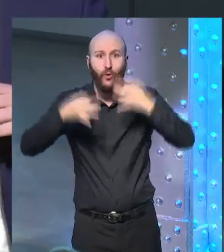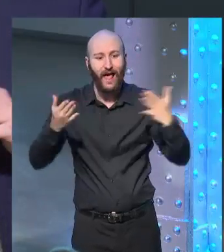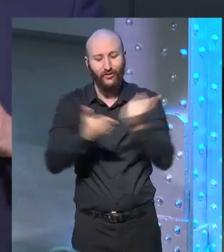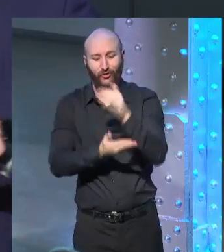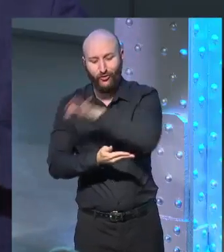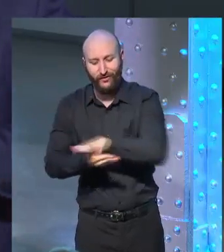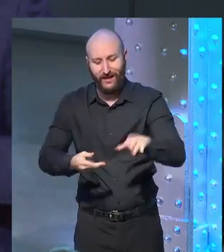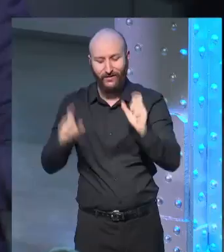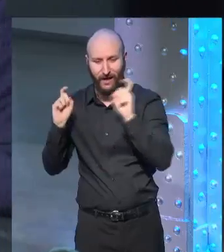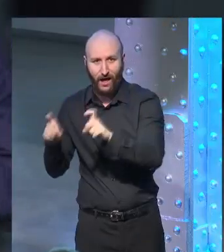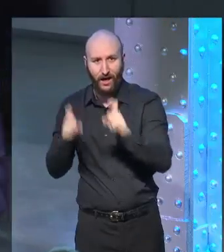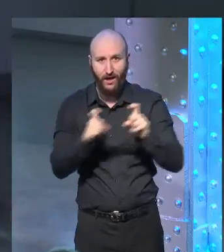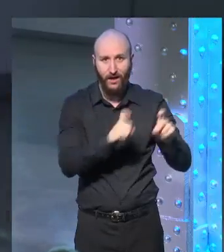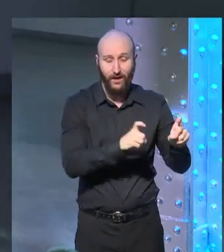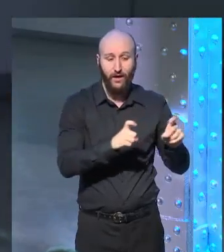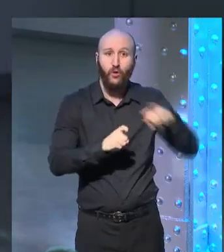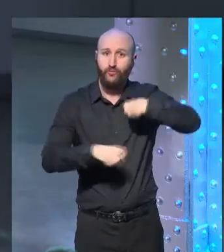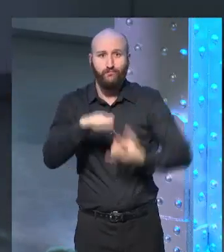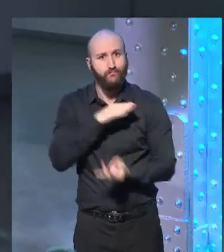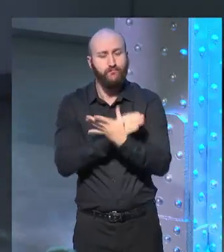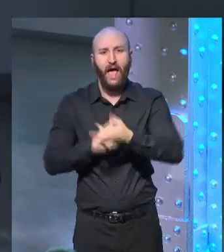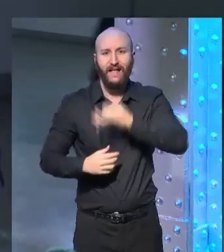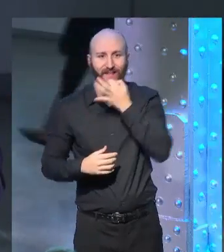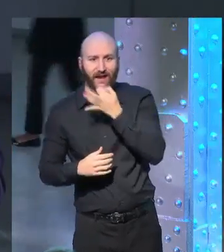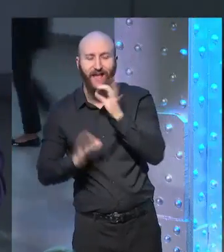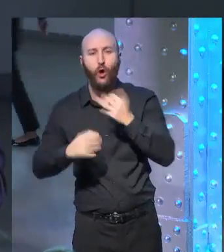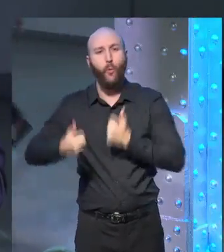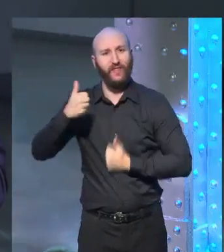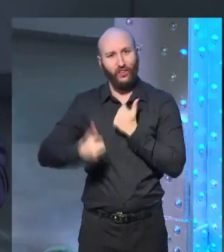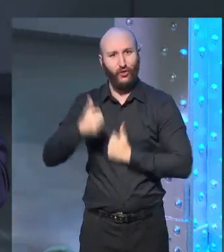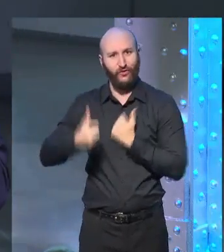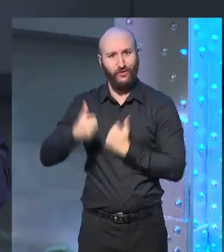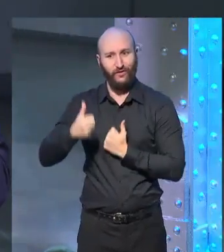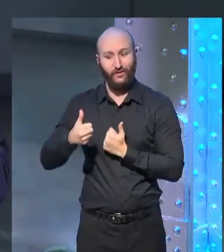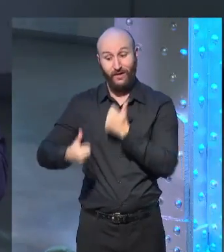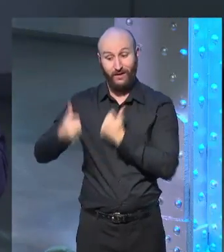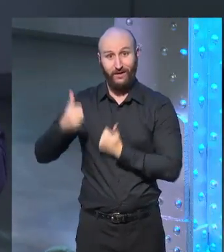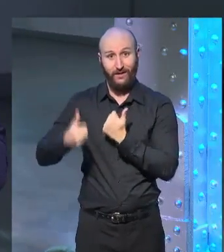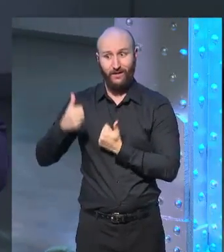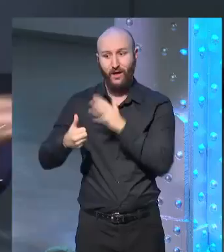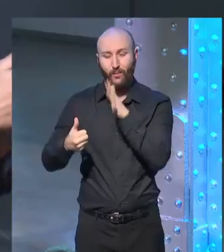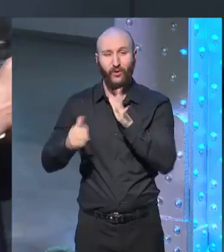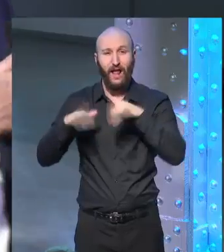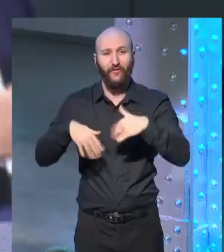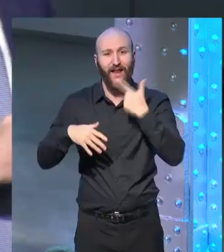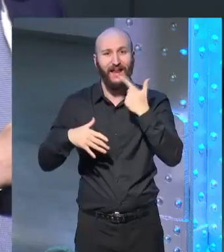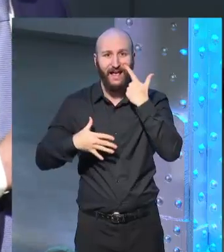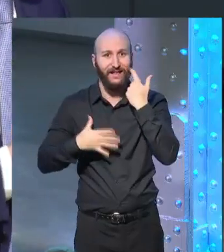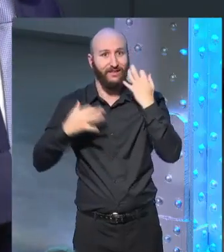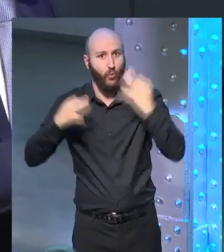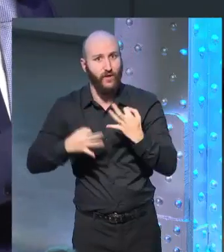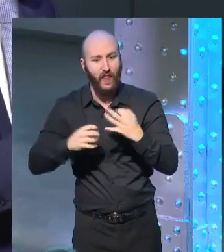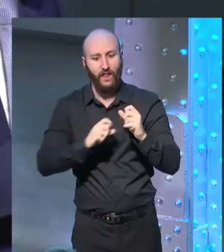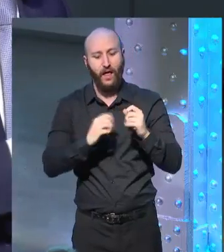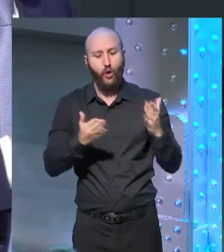menores. Generamos charlas, competiciones porque además la ciberseguridad es una oportunidad para todos nuestros